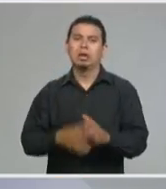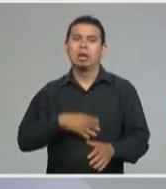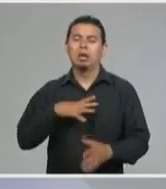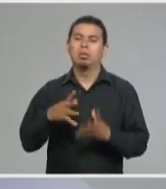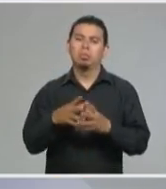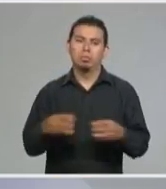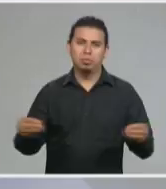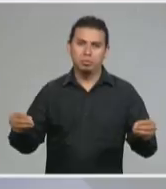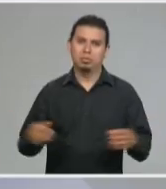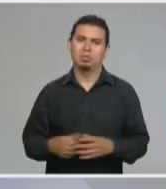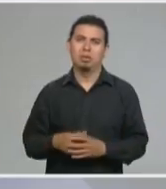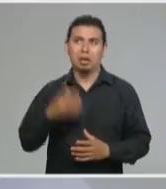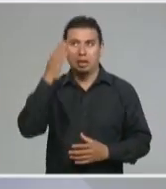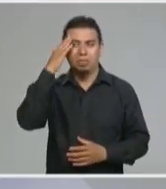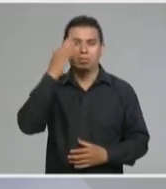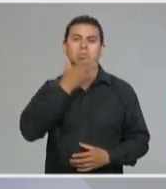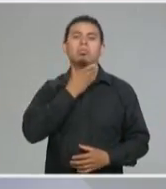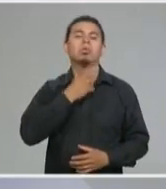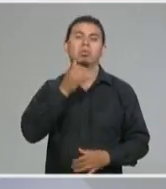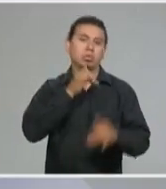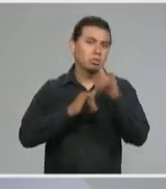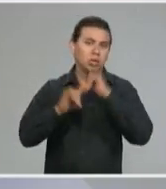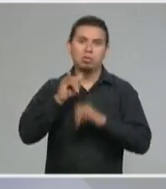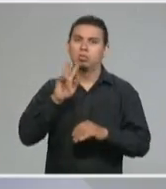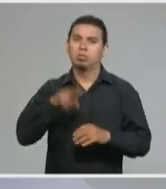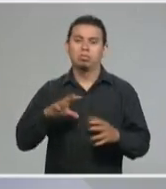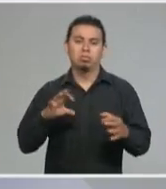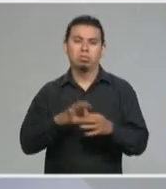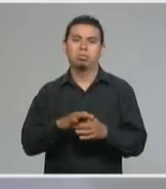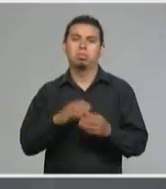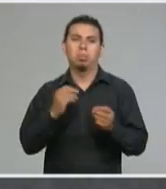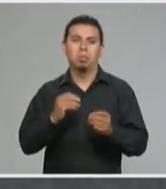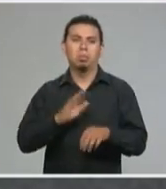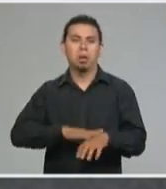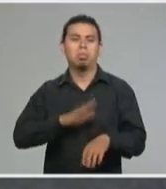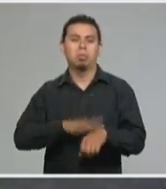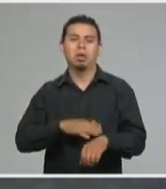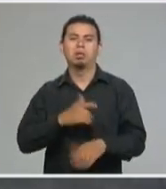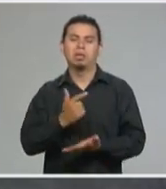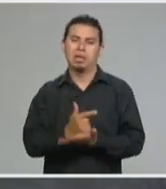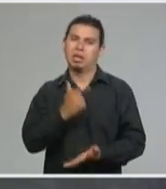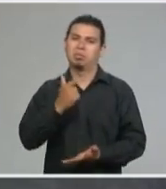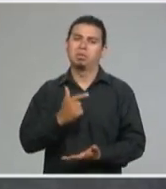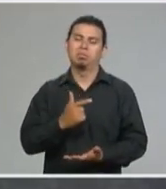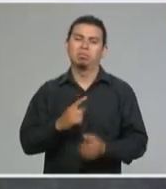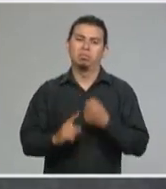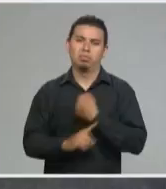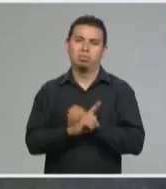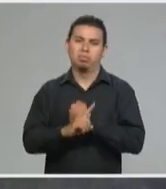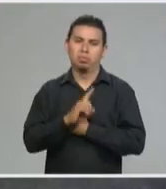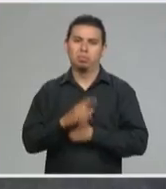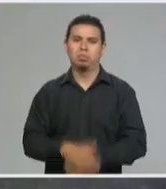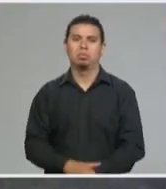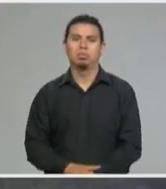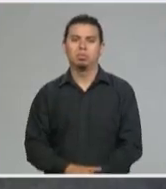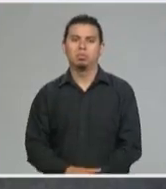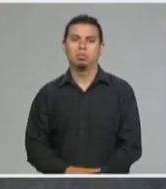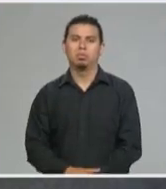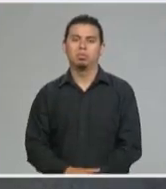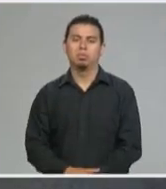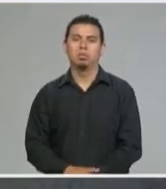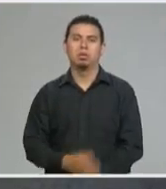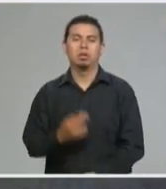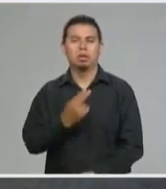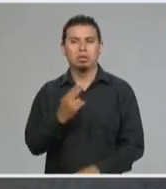de cabeza y cuello. El alcohol, que juntos van a también incrementar este factor de riesgo. Y obviamente las prácticas sexuales.